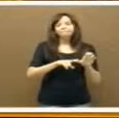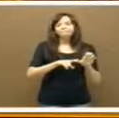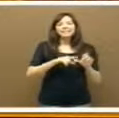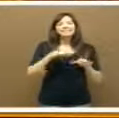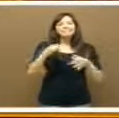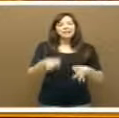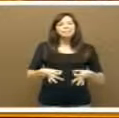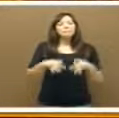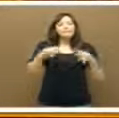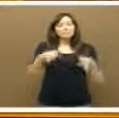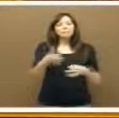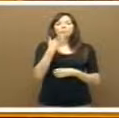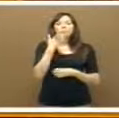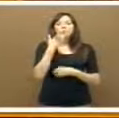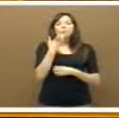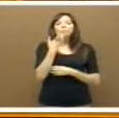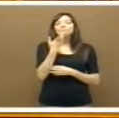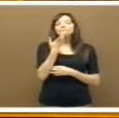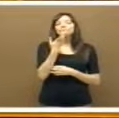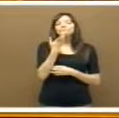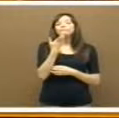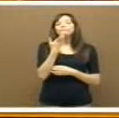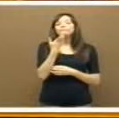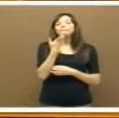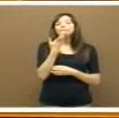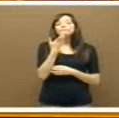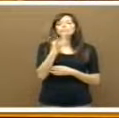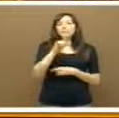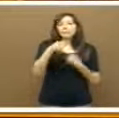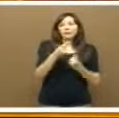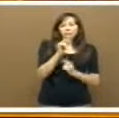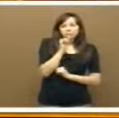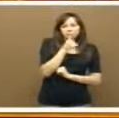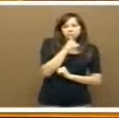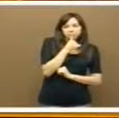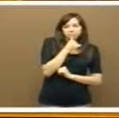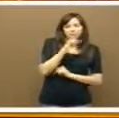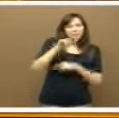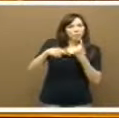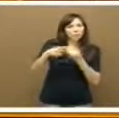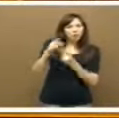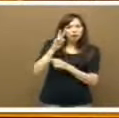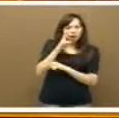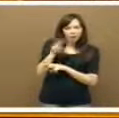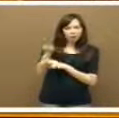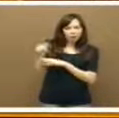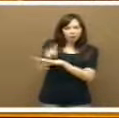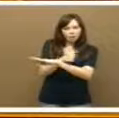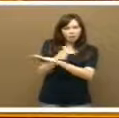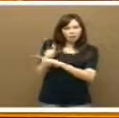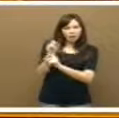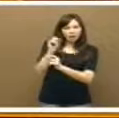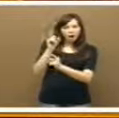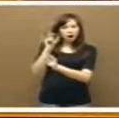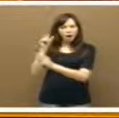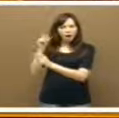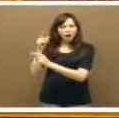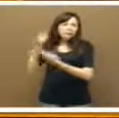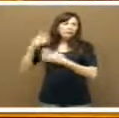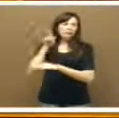cuando toda Extremadura empieza a ser consciente de que está mejorando la situación, las atacan manipulando y mintiendo.